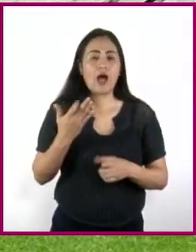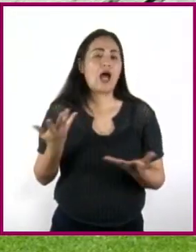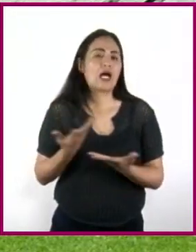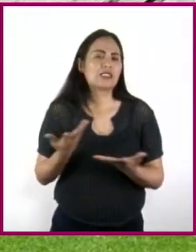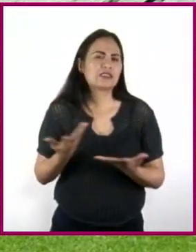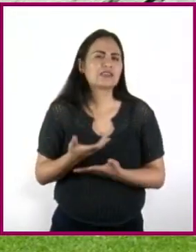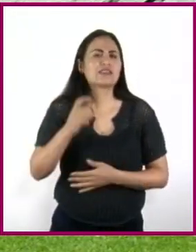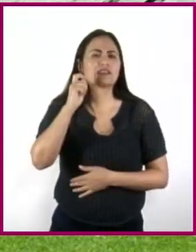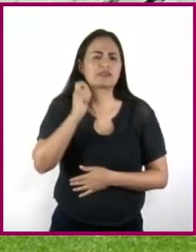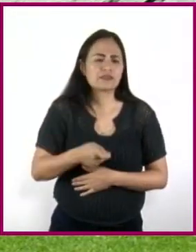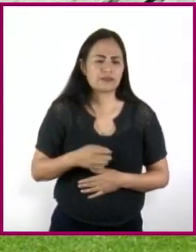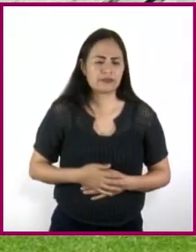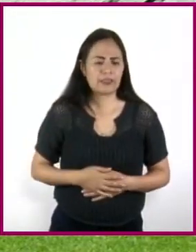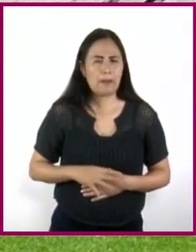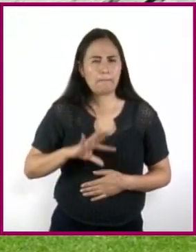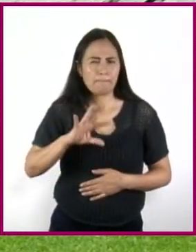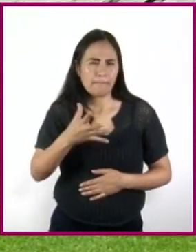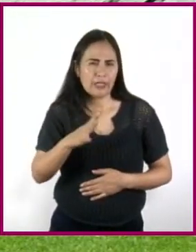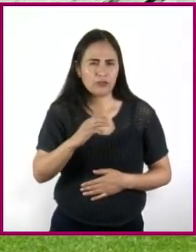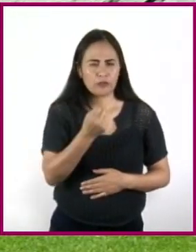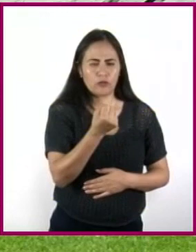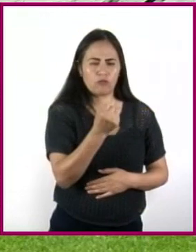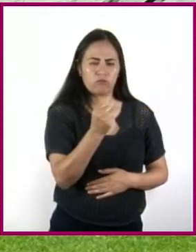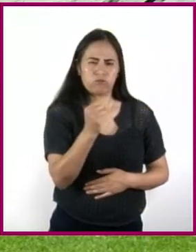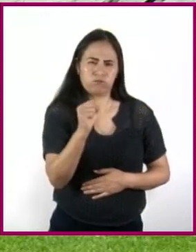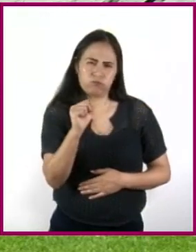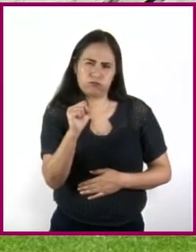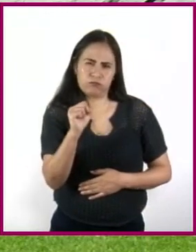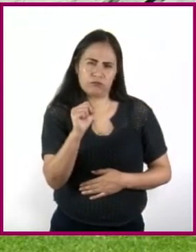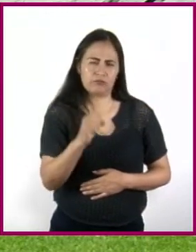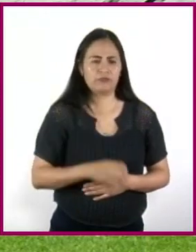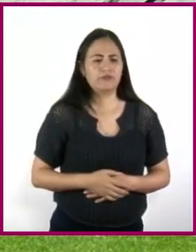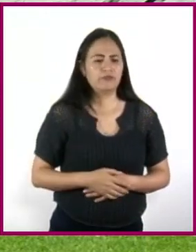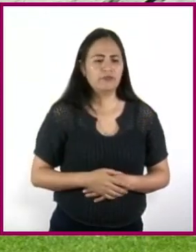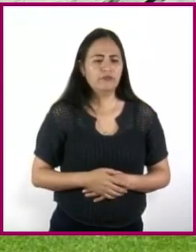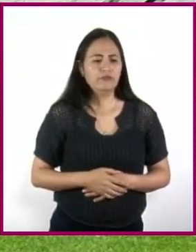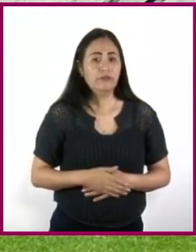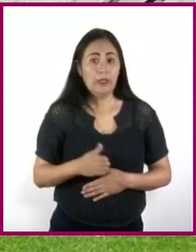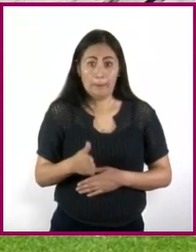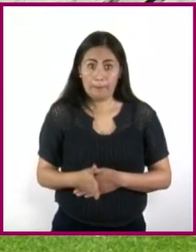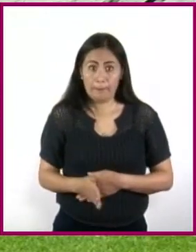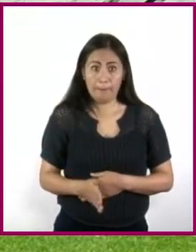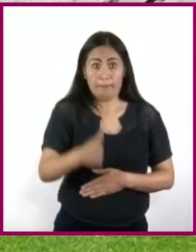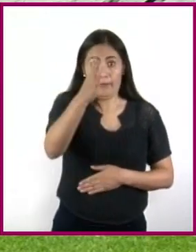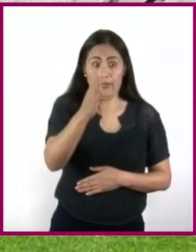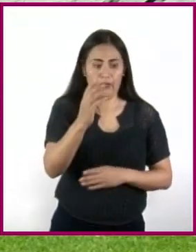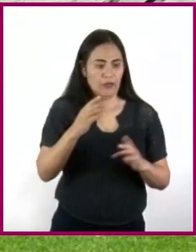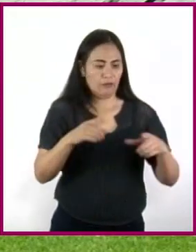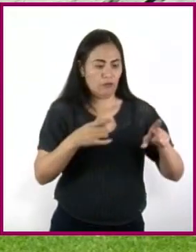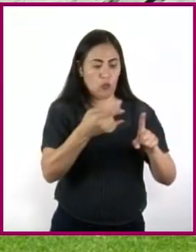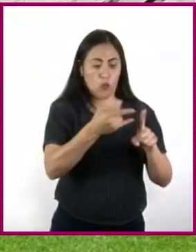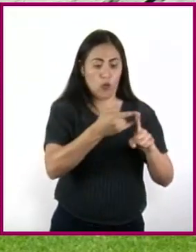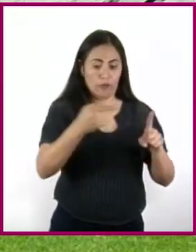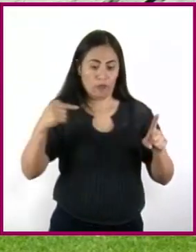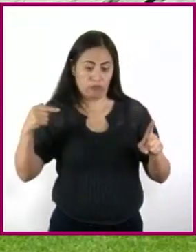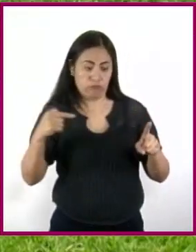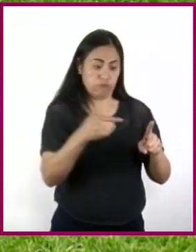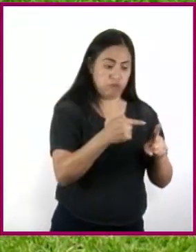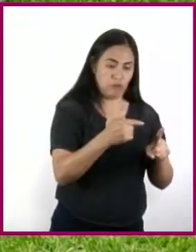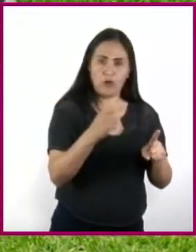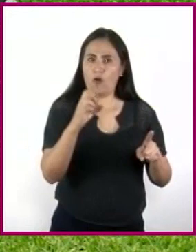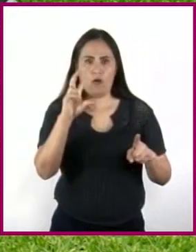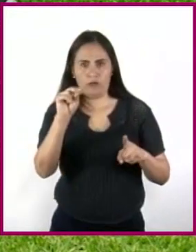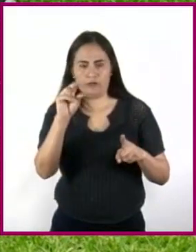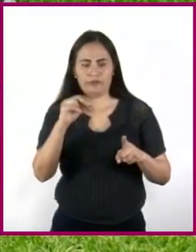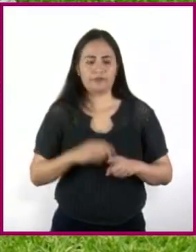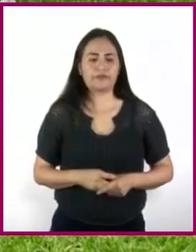es realizar una media luna o un desplazamiento en diagonal hacia afuera, no lineal hacia la siguiente base. Lo que vamos a hacer es